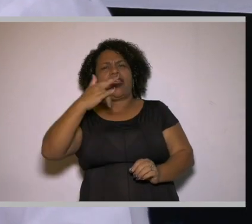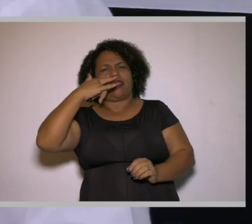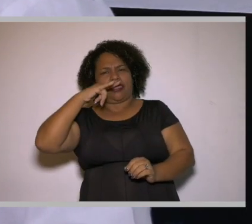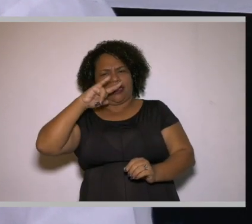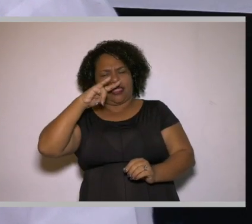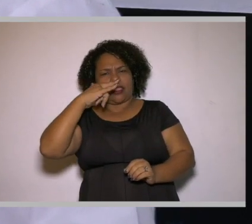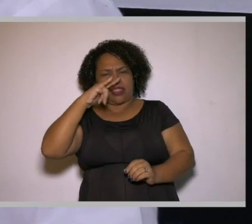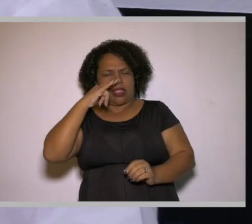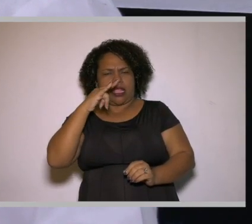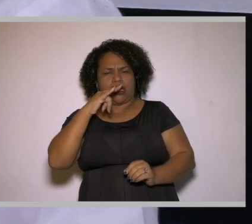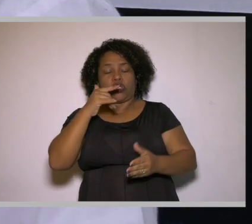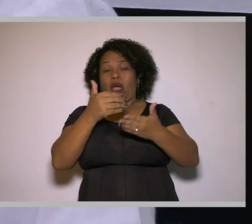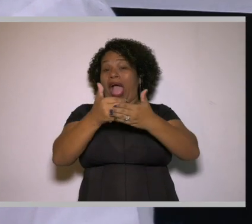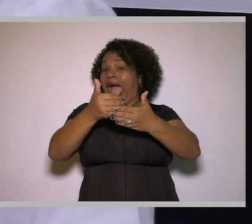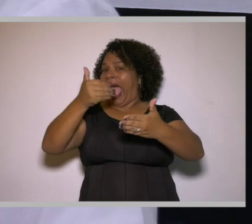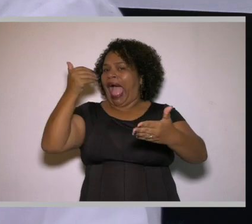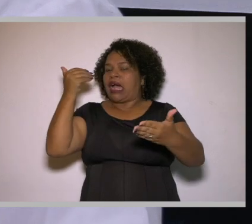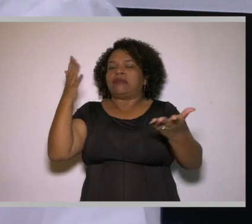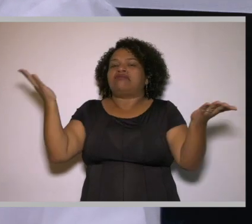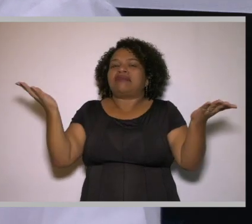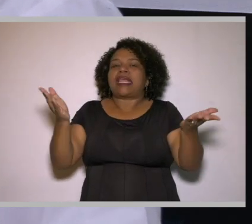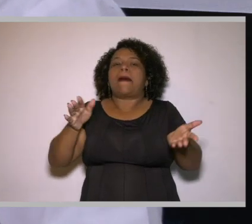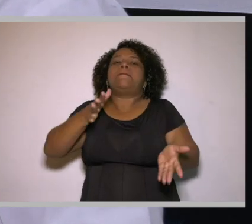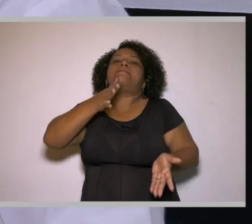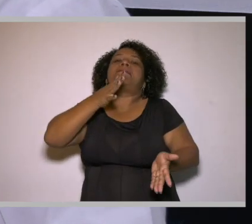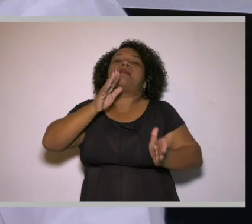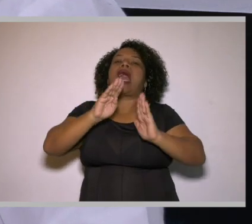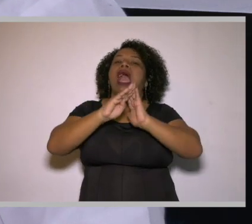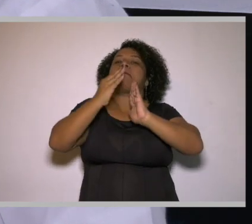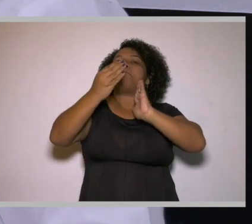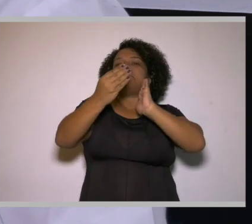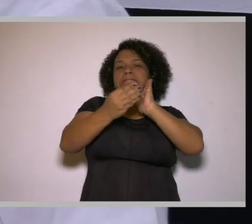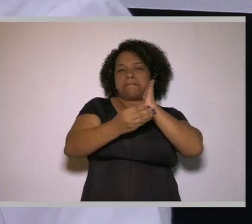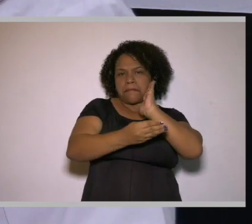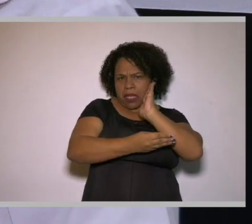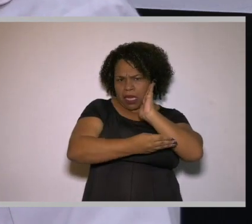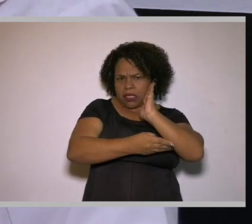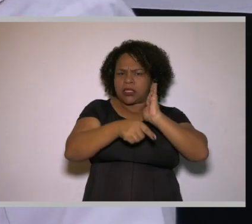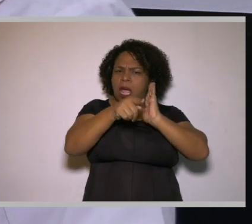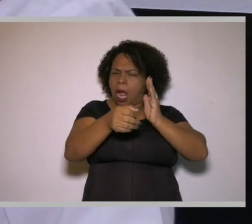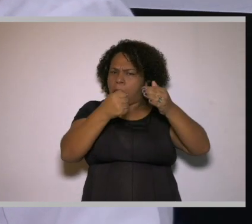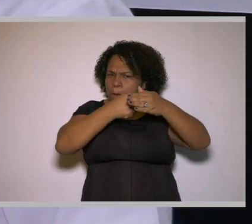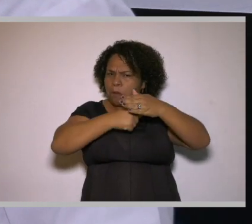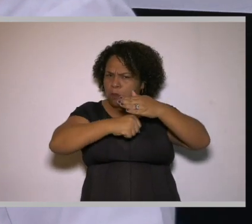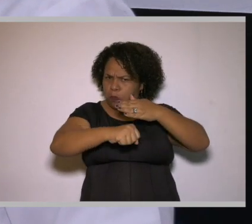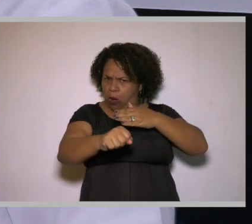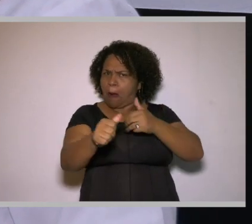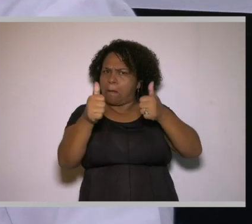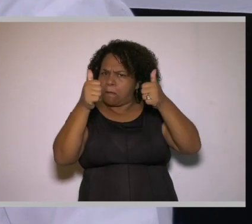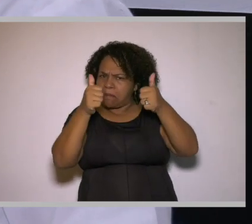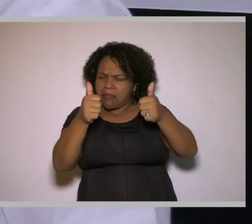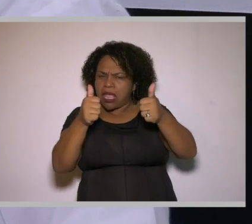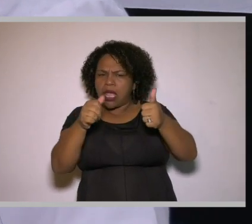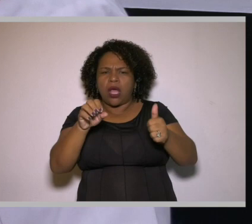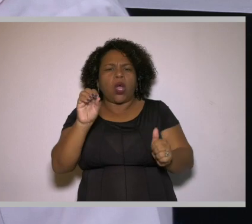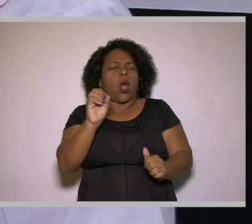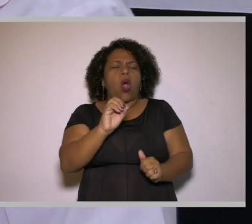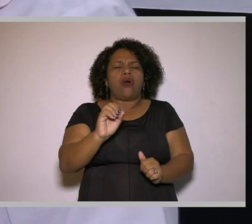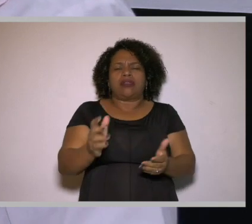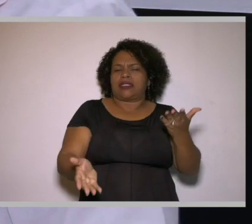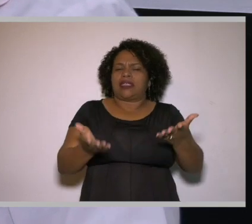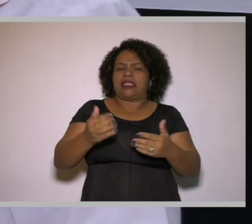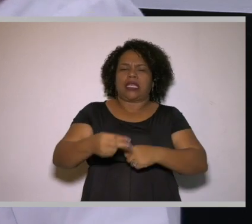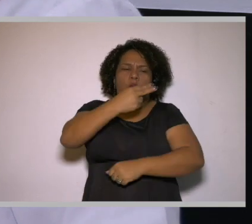familiares. Se estudia inclusive el embarazo de la madre, cómo fue, si el niño realmente nació en condiciones óptimas o se